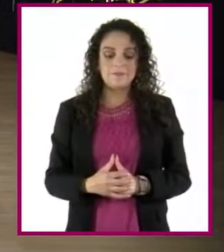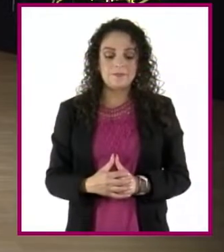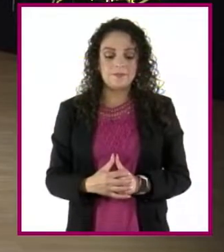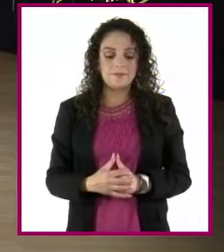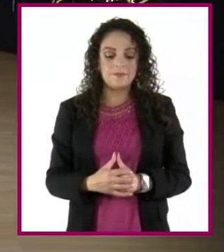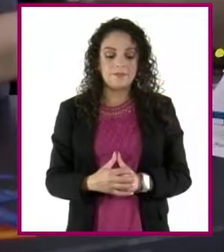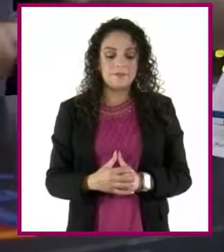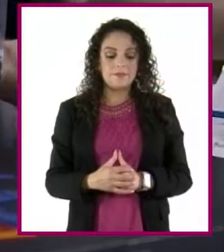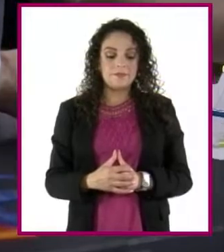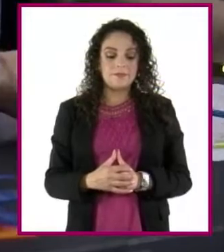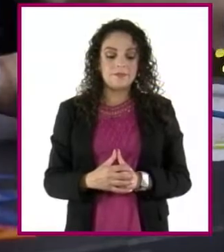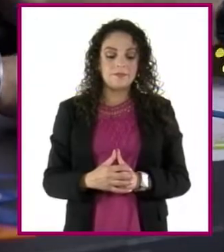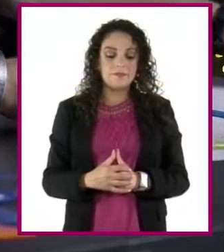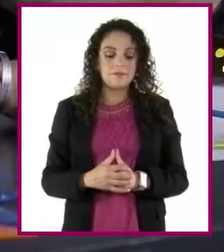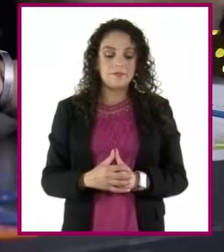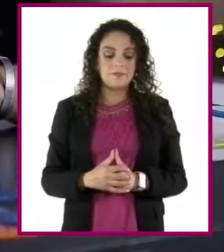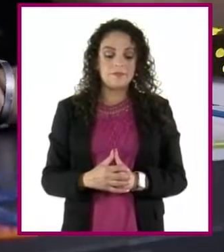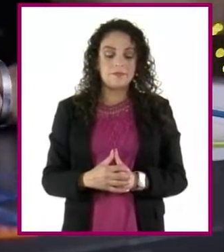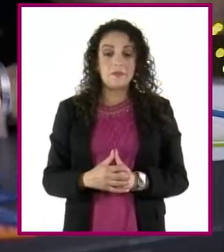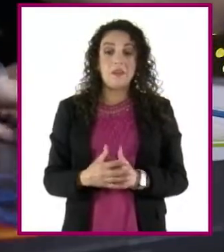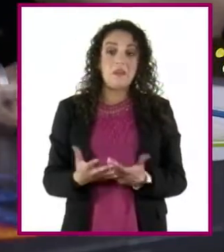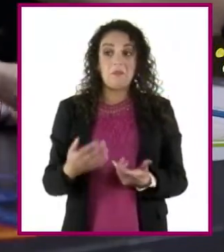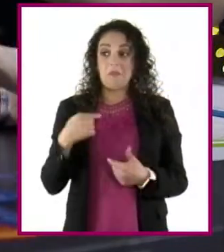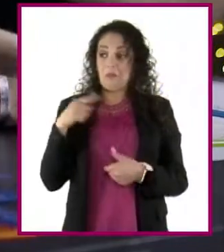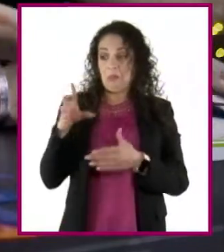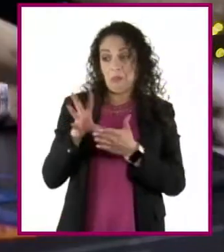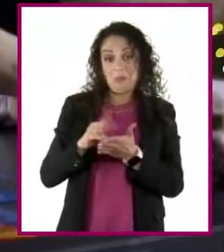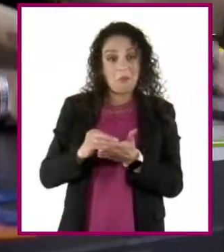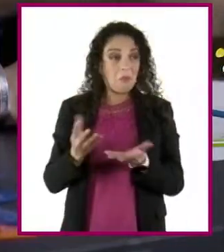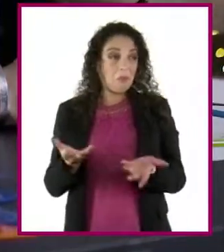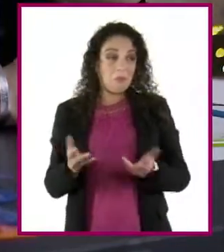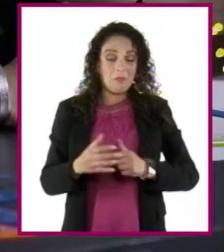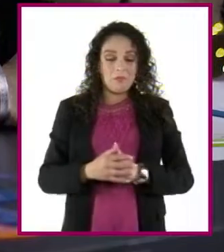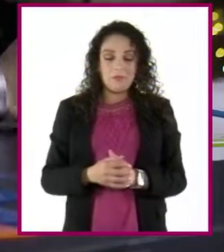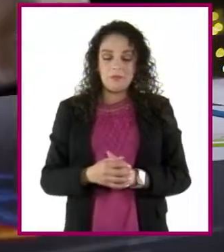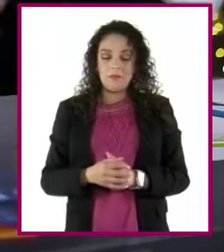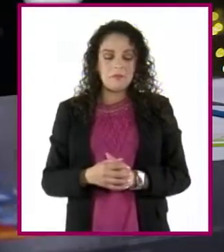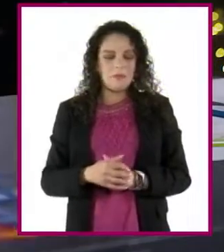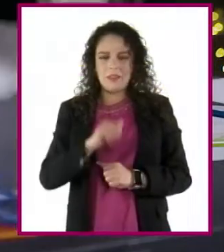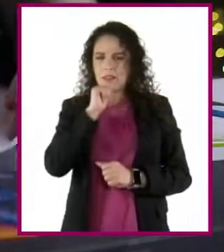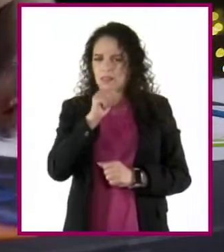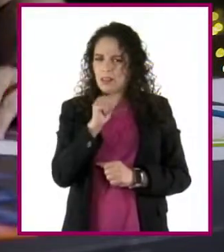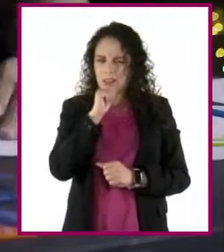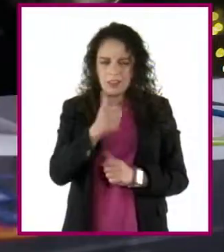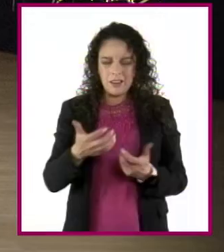Otra hoja. Ay, sí, yo te copié. En el caso, Dimara.